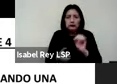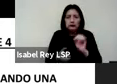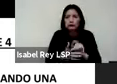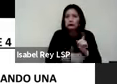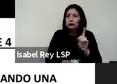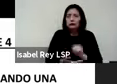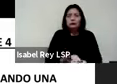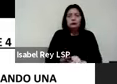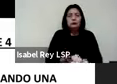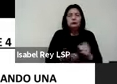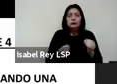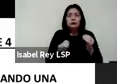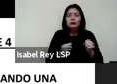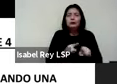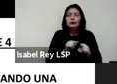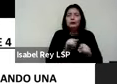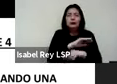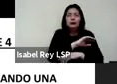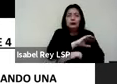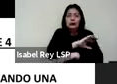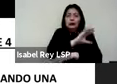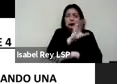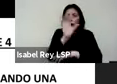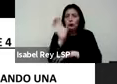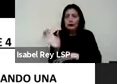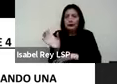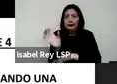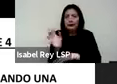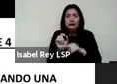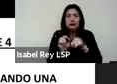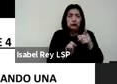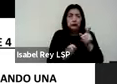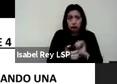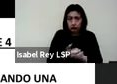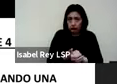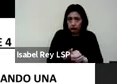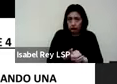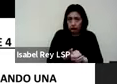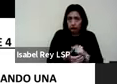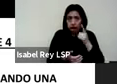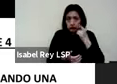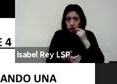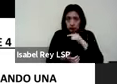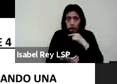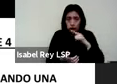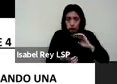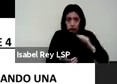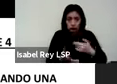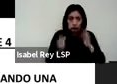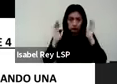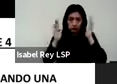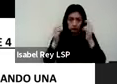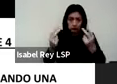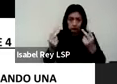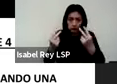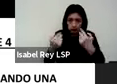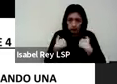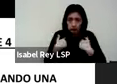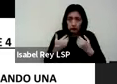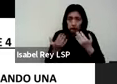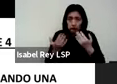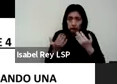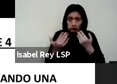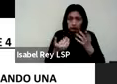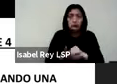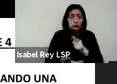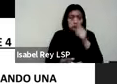Es como un arco iris. Y si usted, señora, señor que está escuchando esta conversación